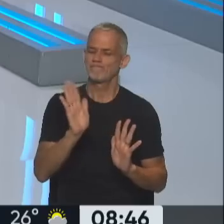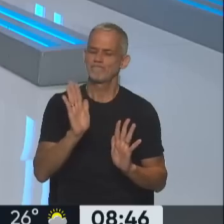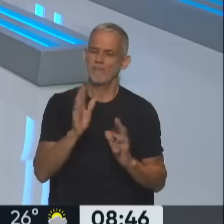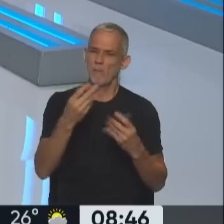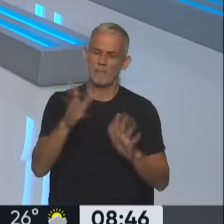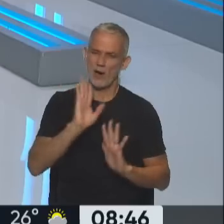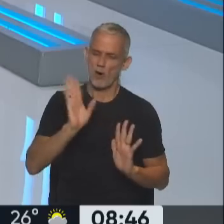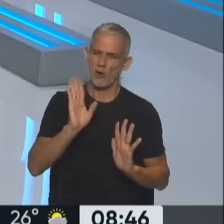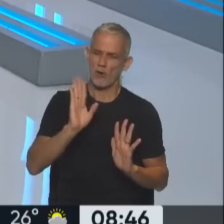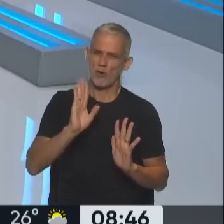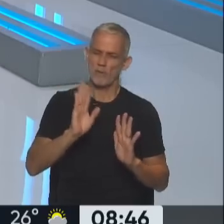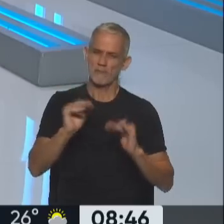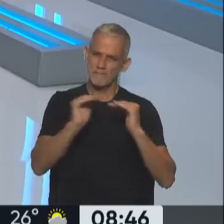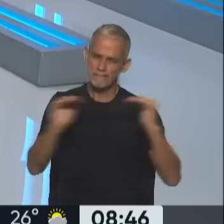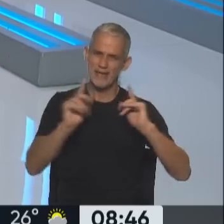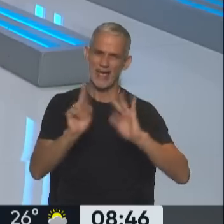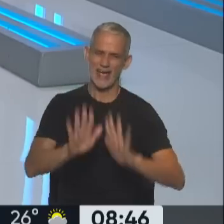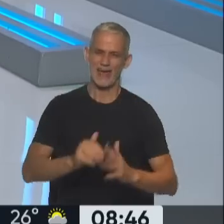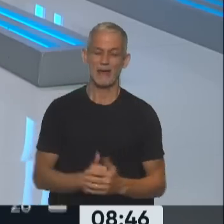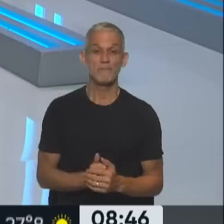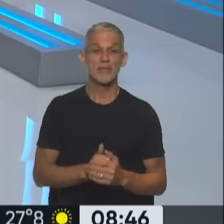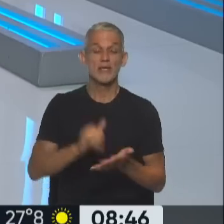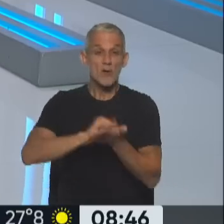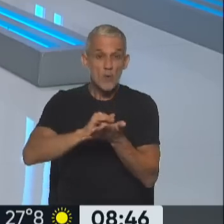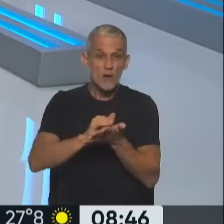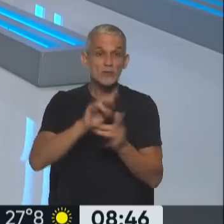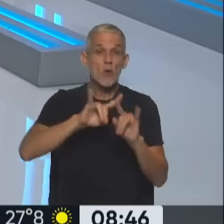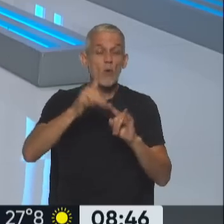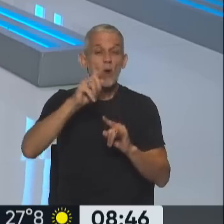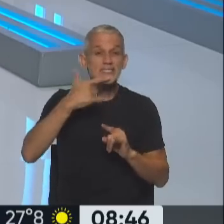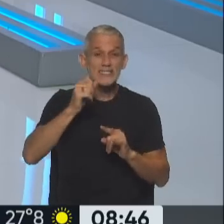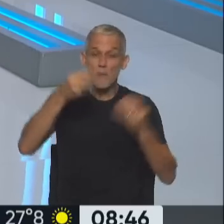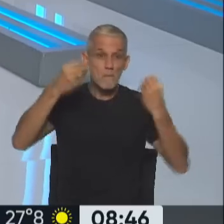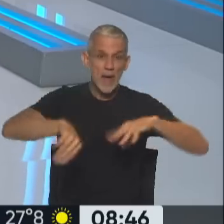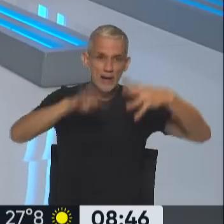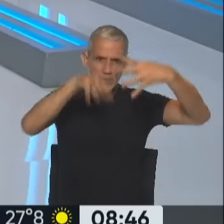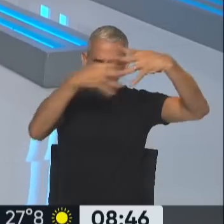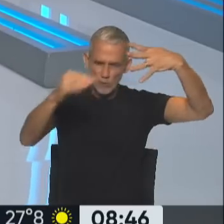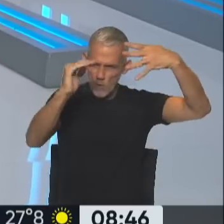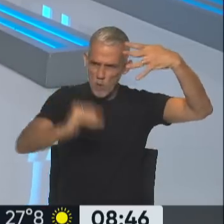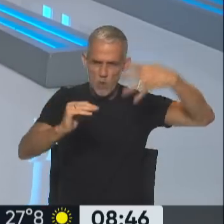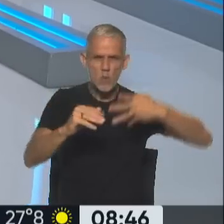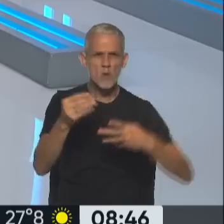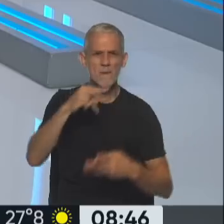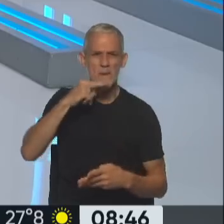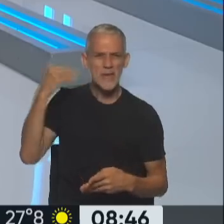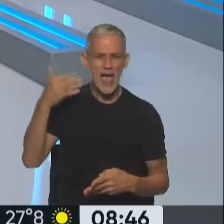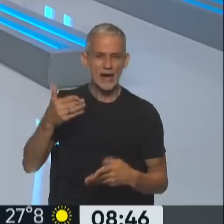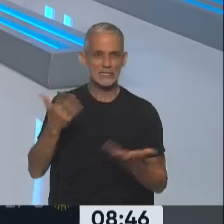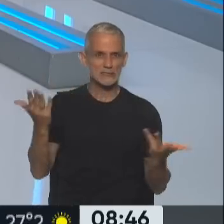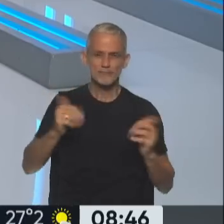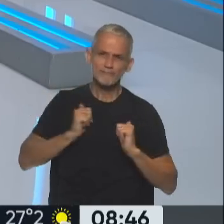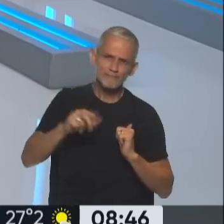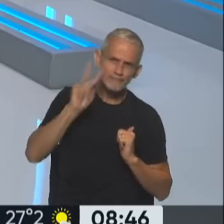lleve adelante. Mientras tanto, el Wall Street ha cerrado realmente con pérdidas muy fuertes el viernes, y hay muchísima expectativa